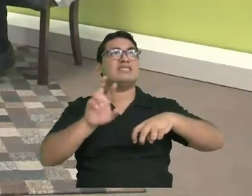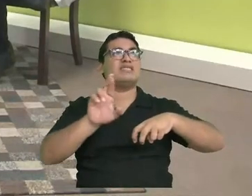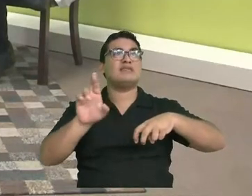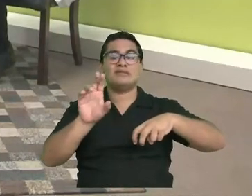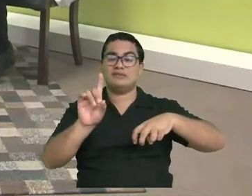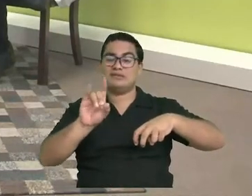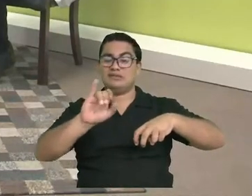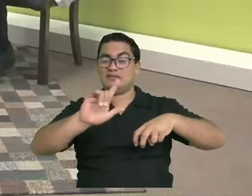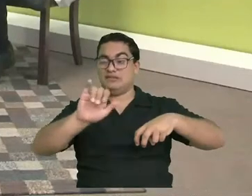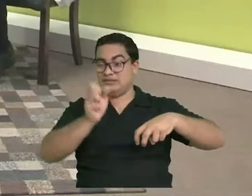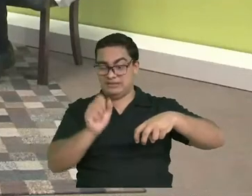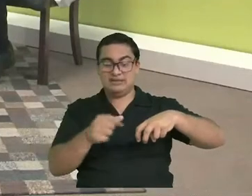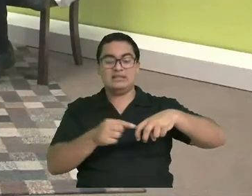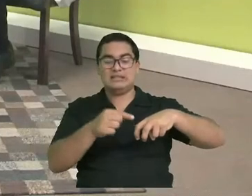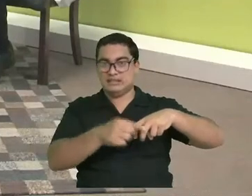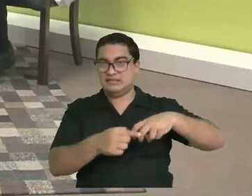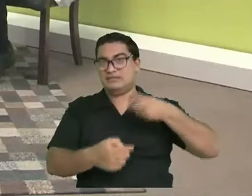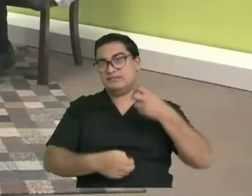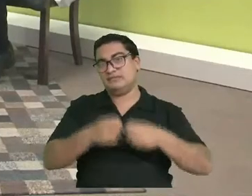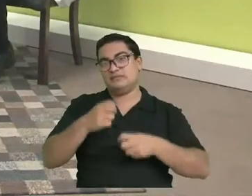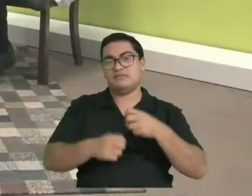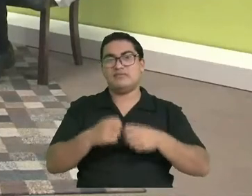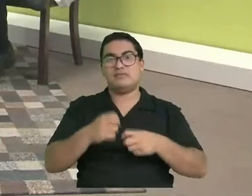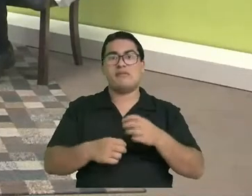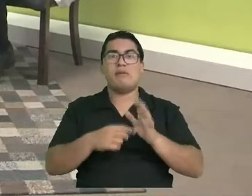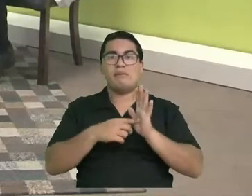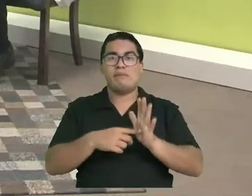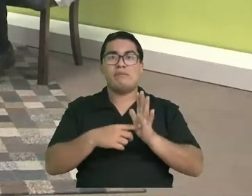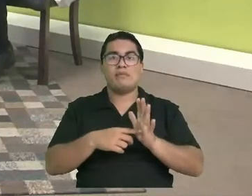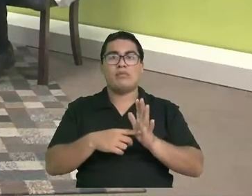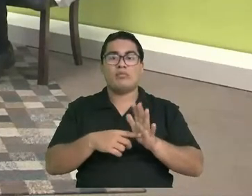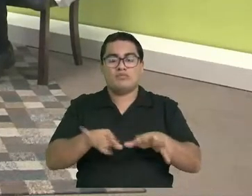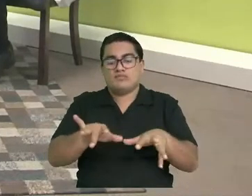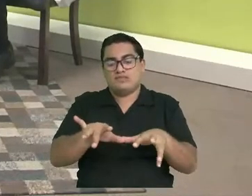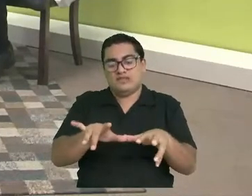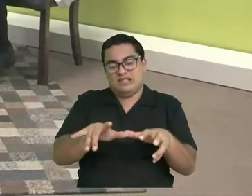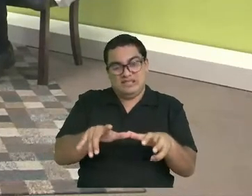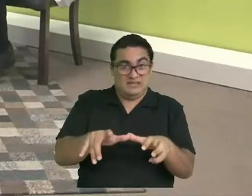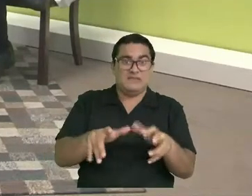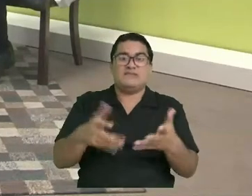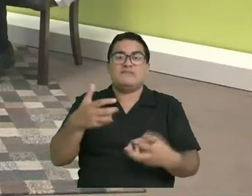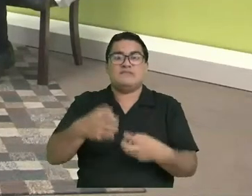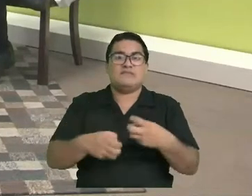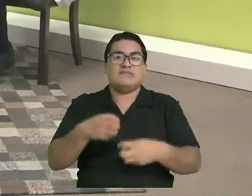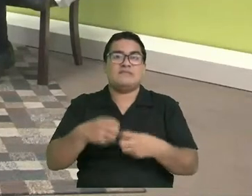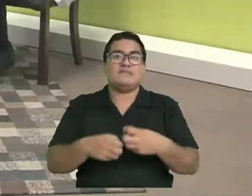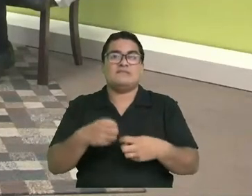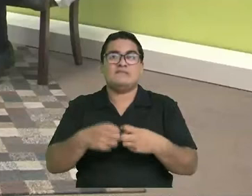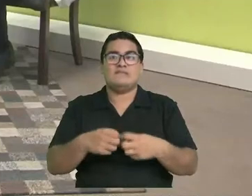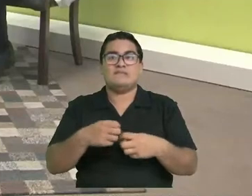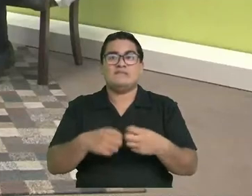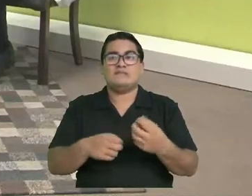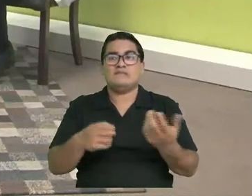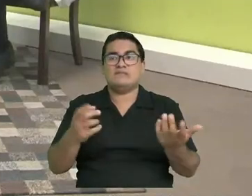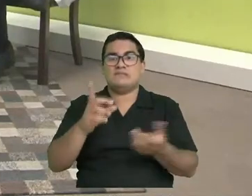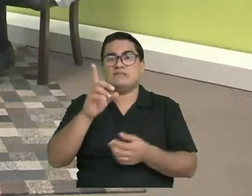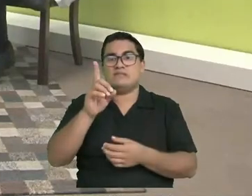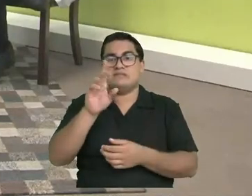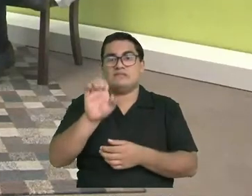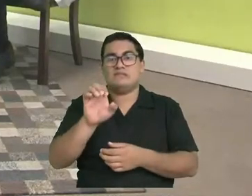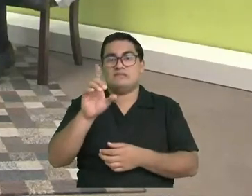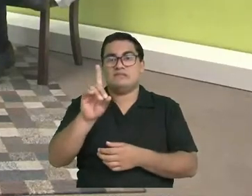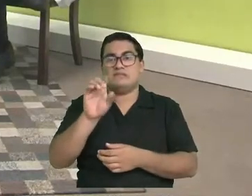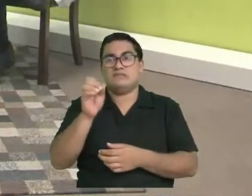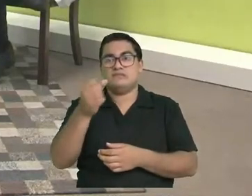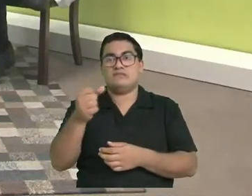forman juanetes, los dedos como que se entumen o se enrollan. ¿Cómo sería la palabra, doctor? Eso se llama dedos en garras